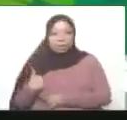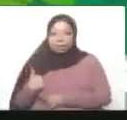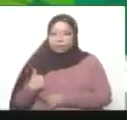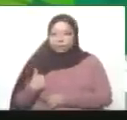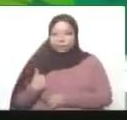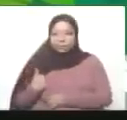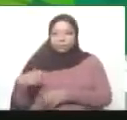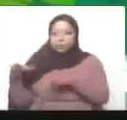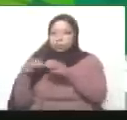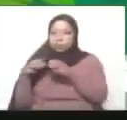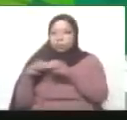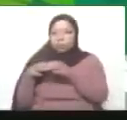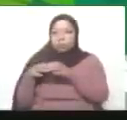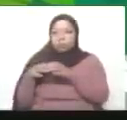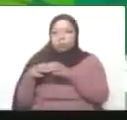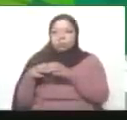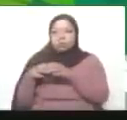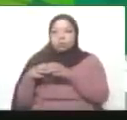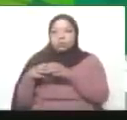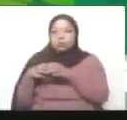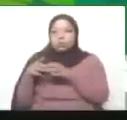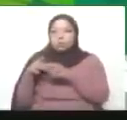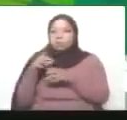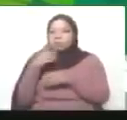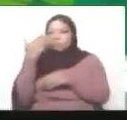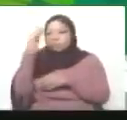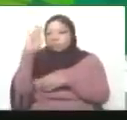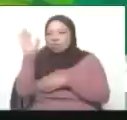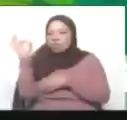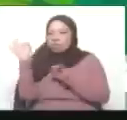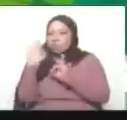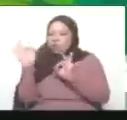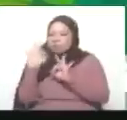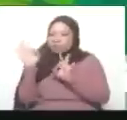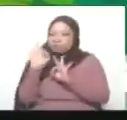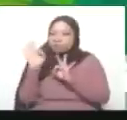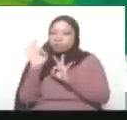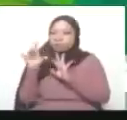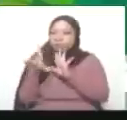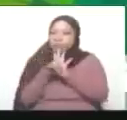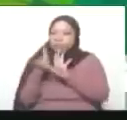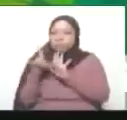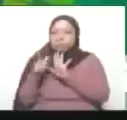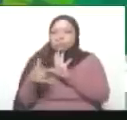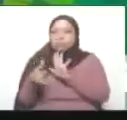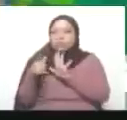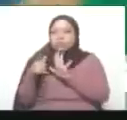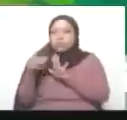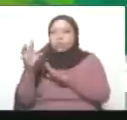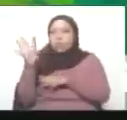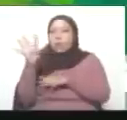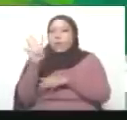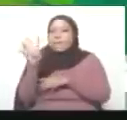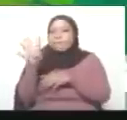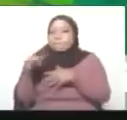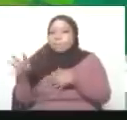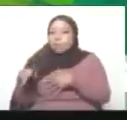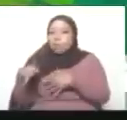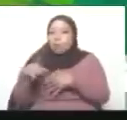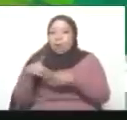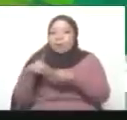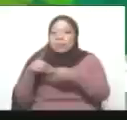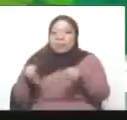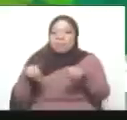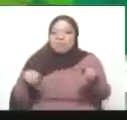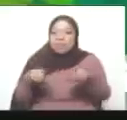arbitral totalmente nulo e irrito inmoral e ilegal repartirse ese territorio y cogérselo para ellos